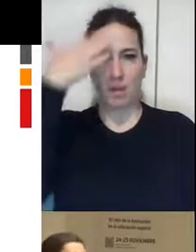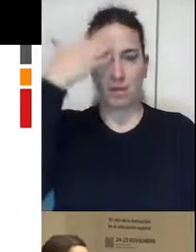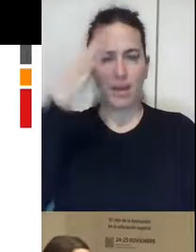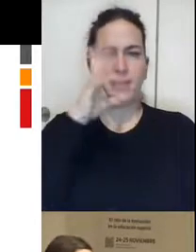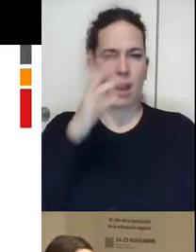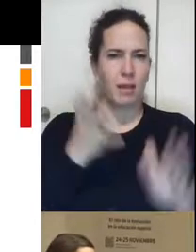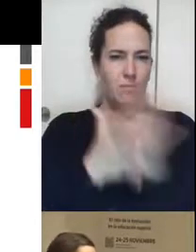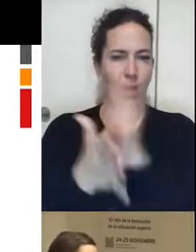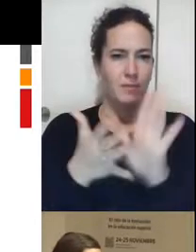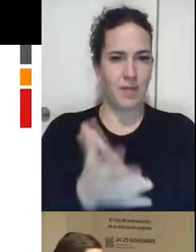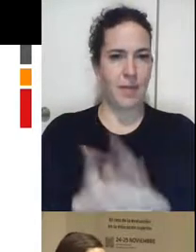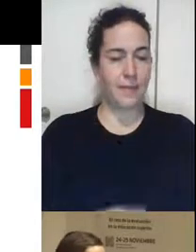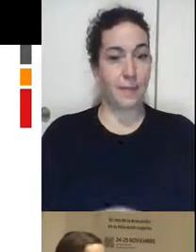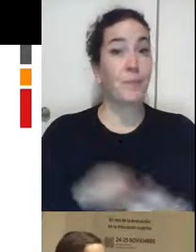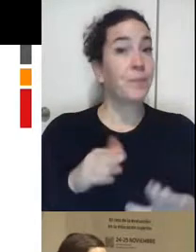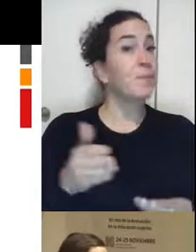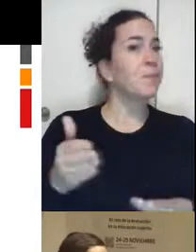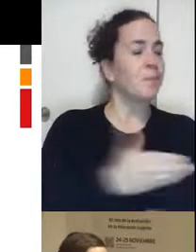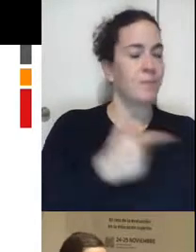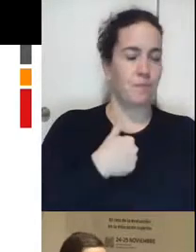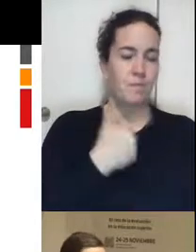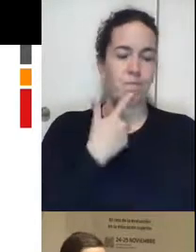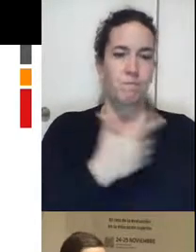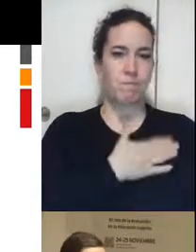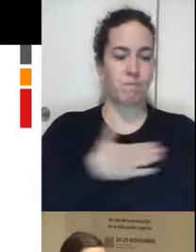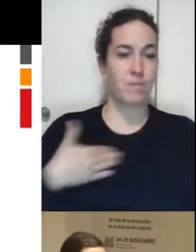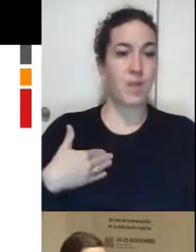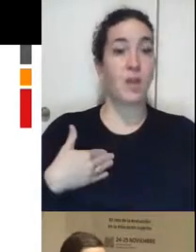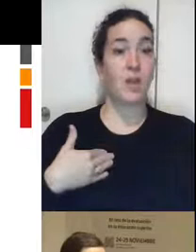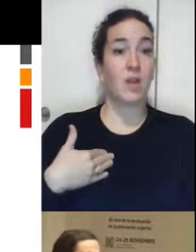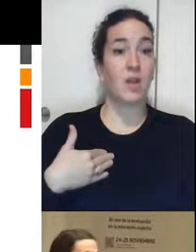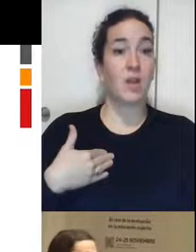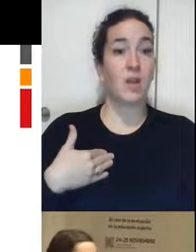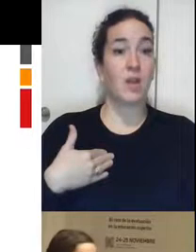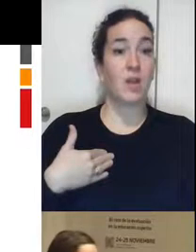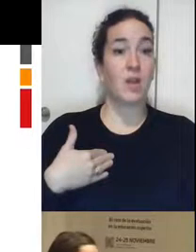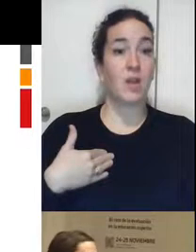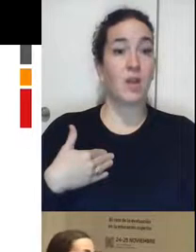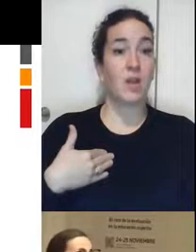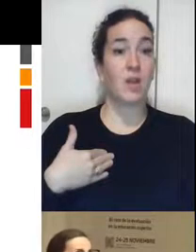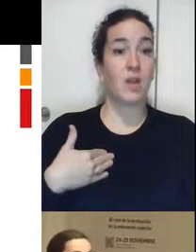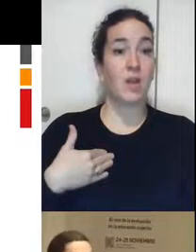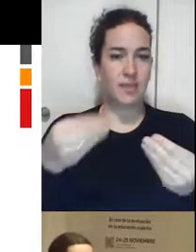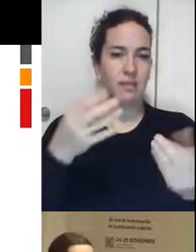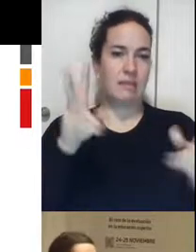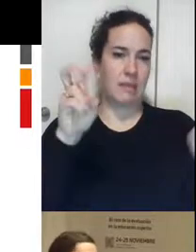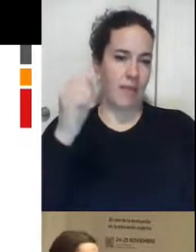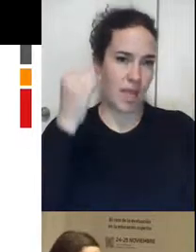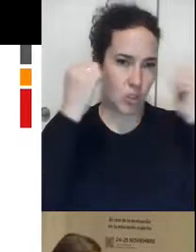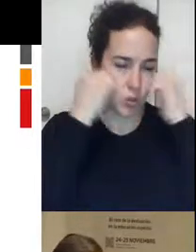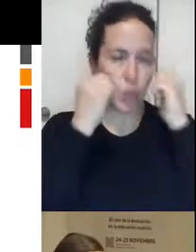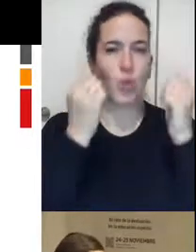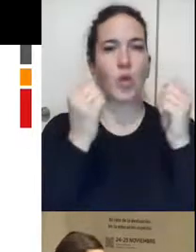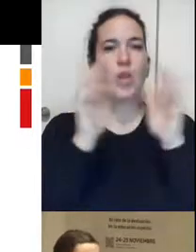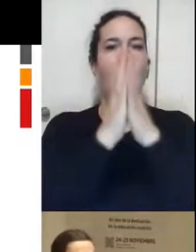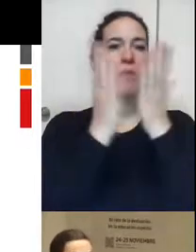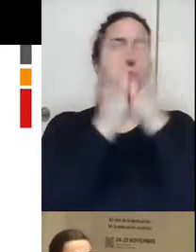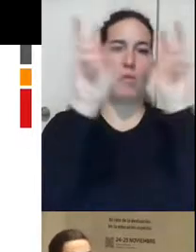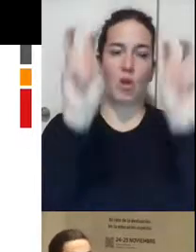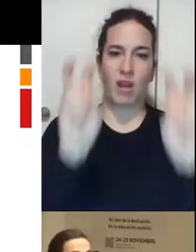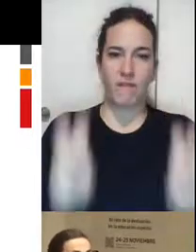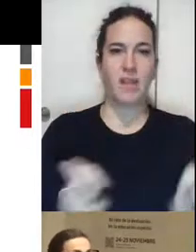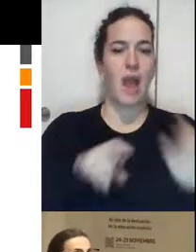continuación. No sin antes indicar que además de esos recursos materiales en los temas de estudios, la bibliografía y por supuesto los